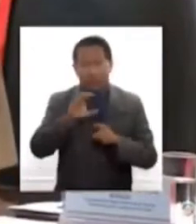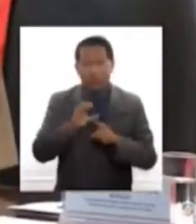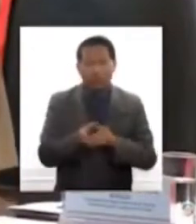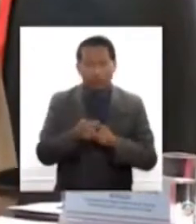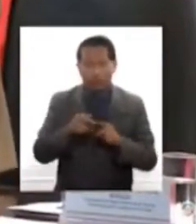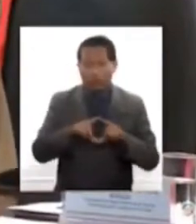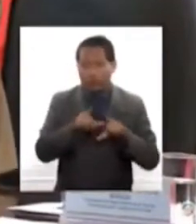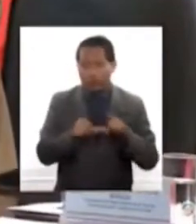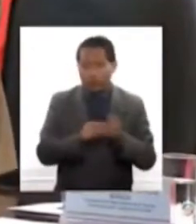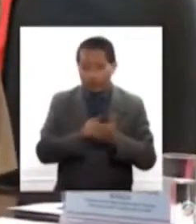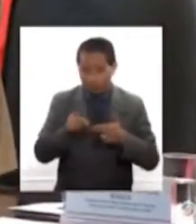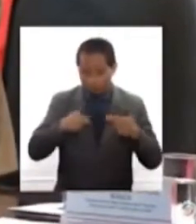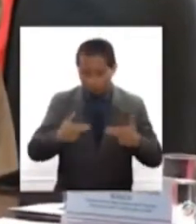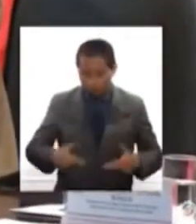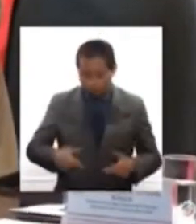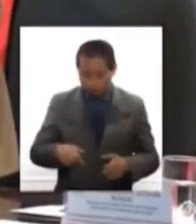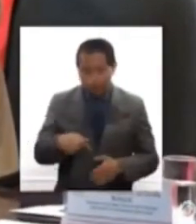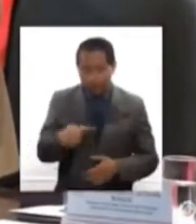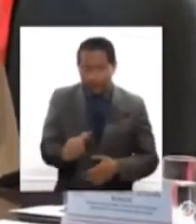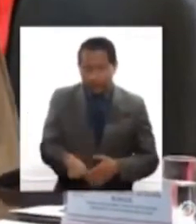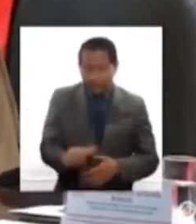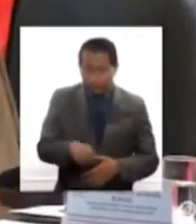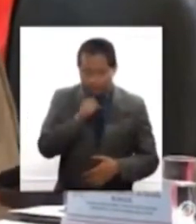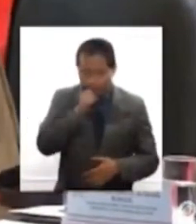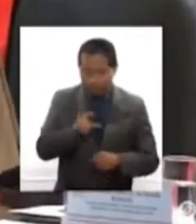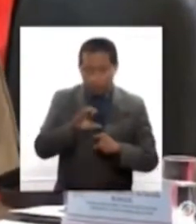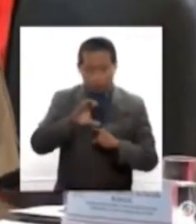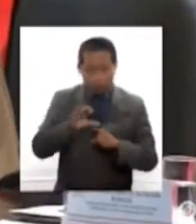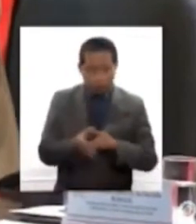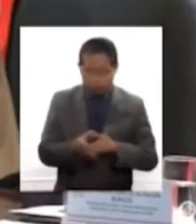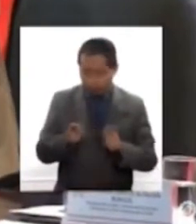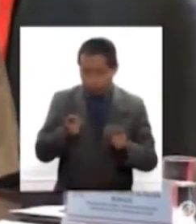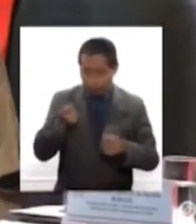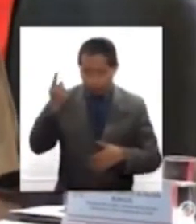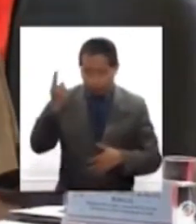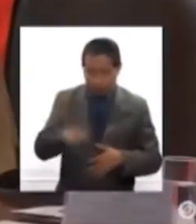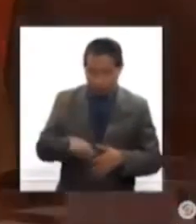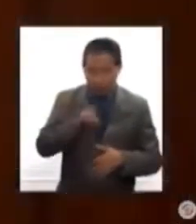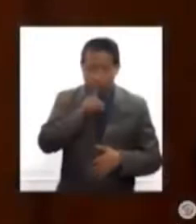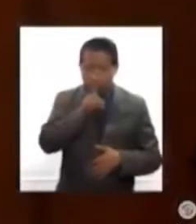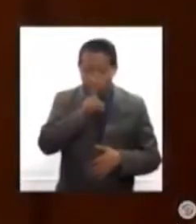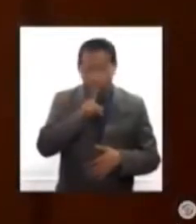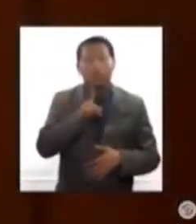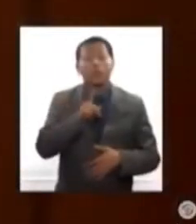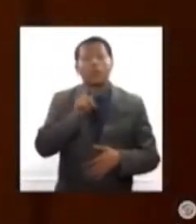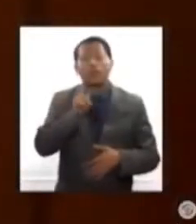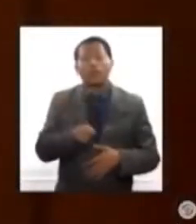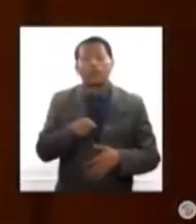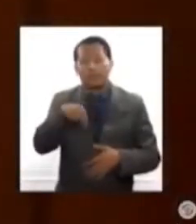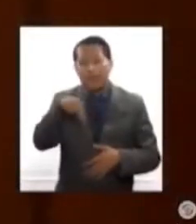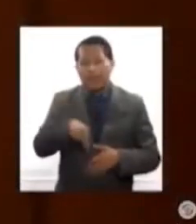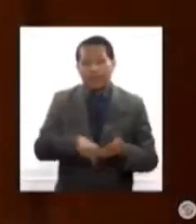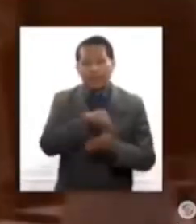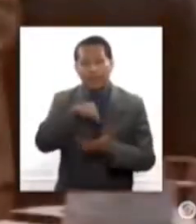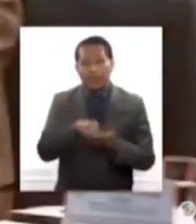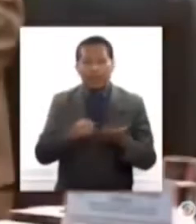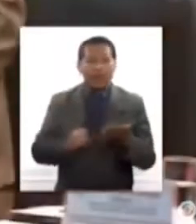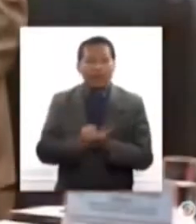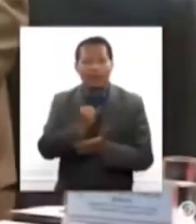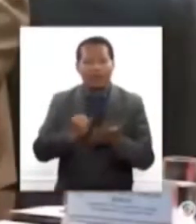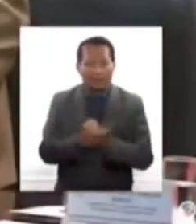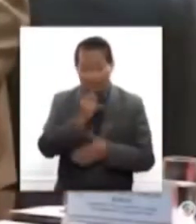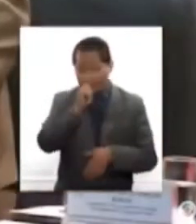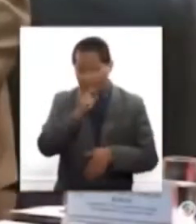Nacional de Derechos Humanos. Te propongo que regresemos al tema porque le estamos marcando a la presidenta